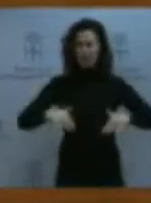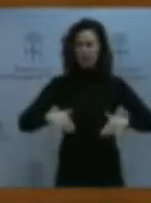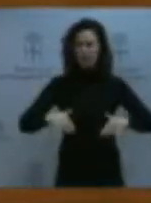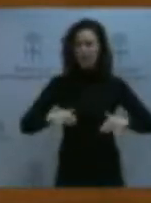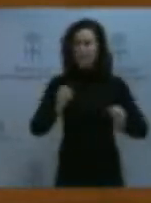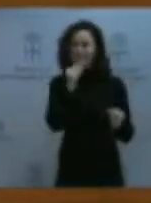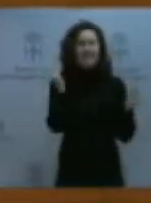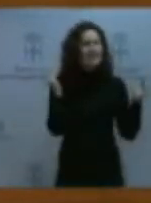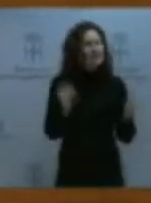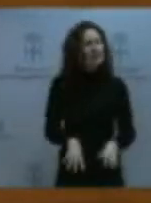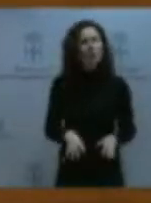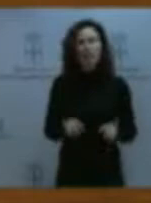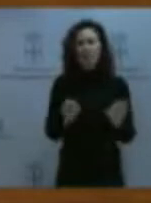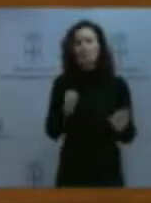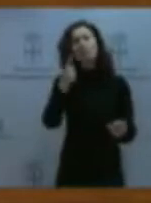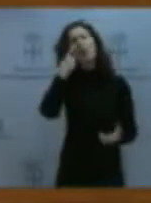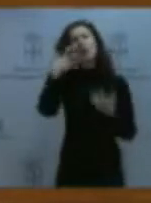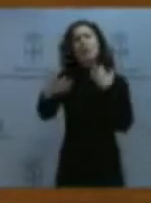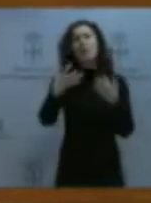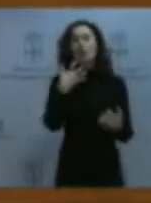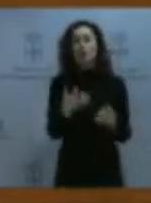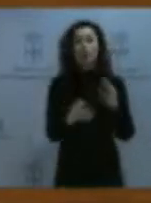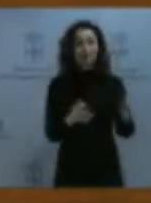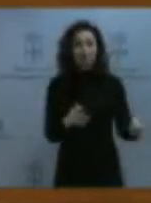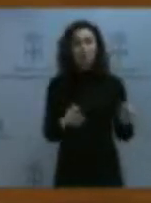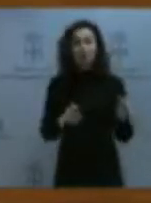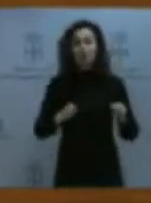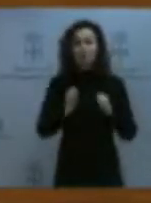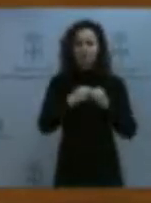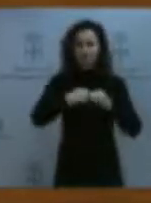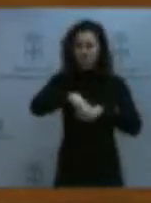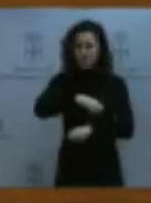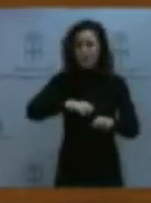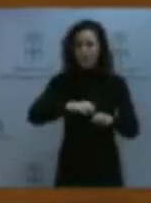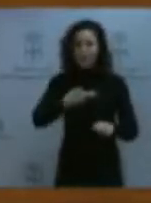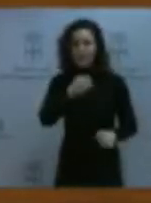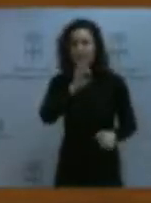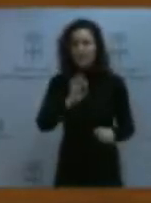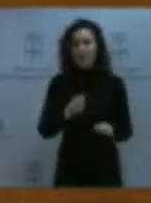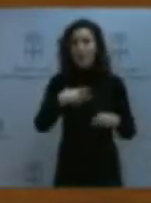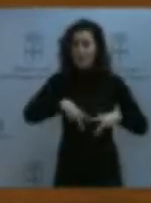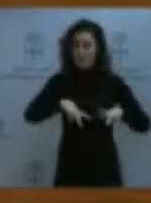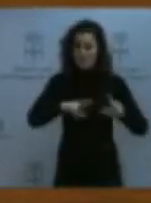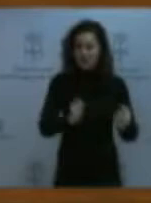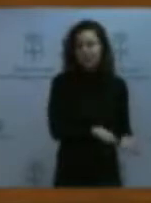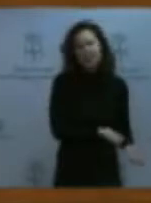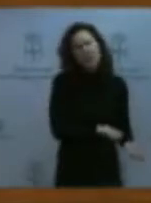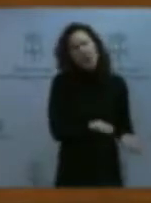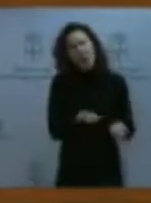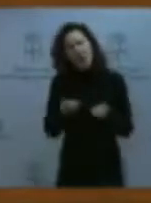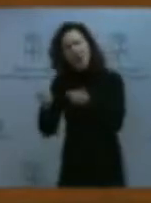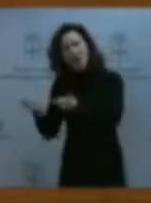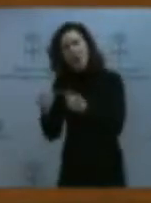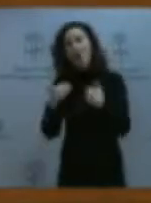propio Chao San Martín, como es precisamente el fin de la ocupación del asentamiento.